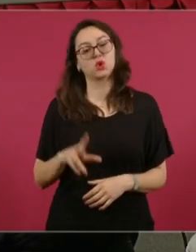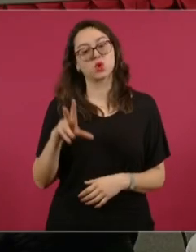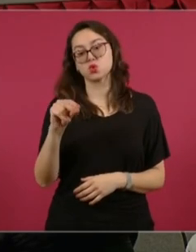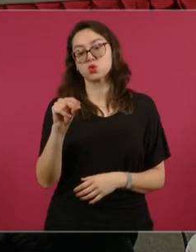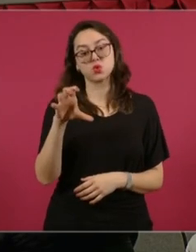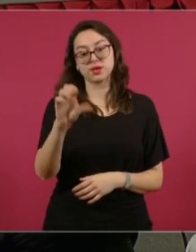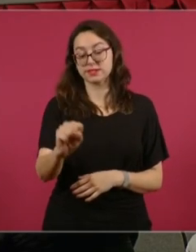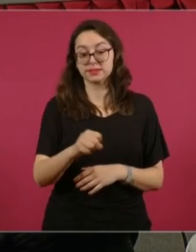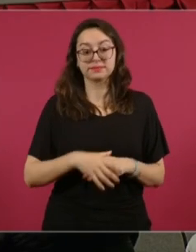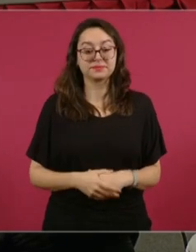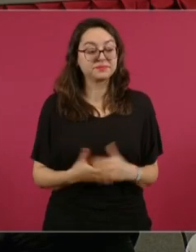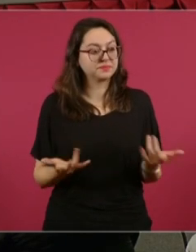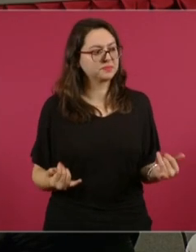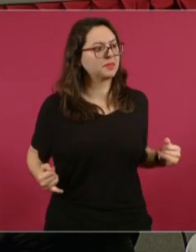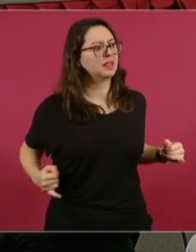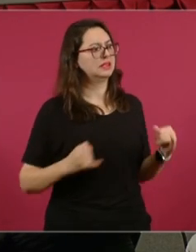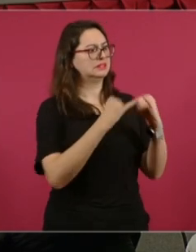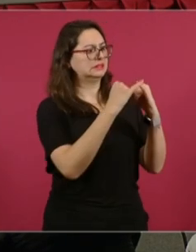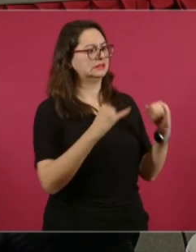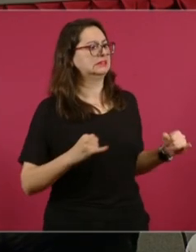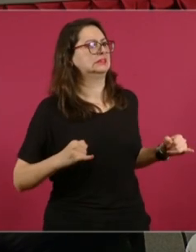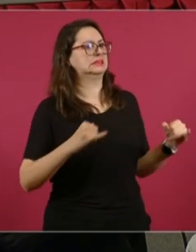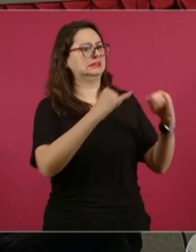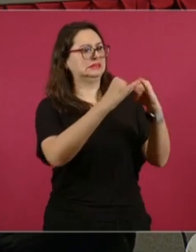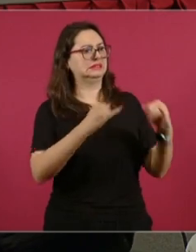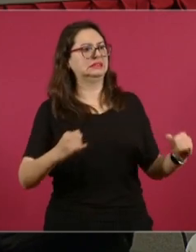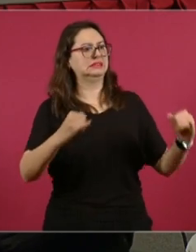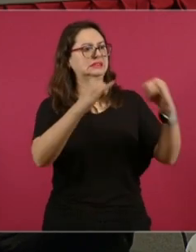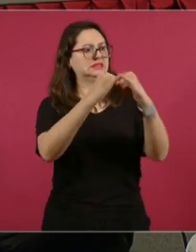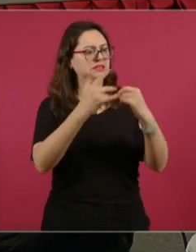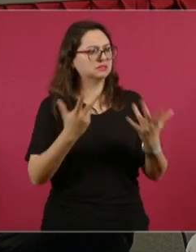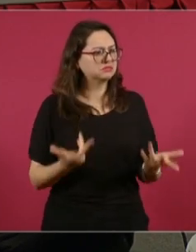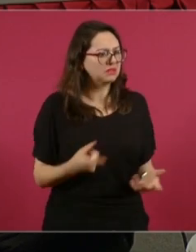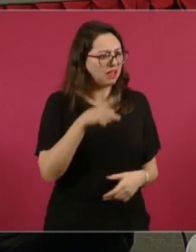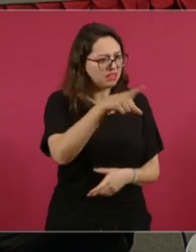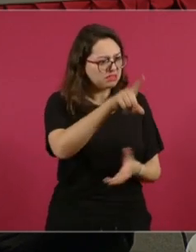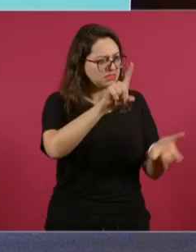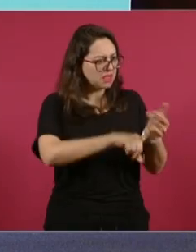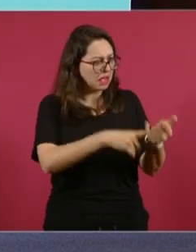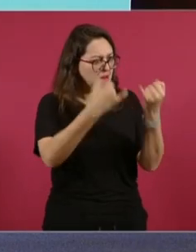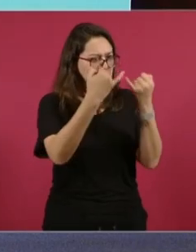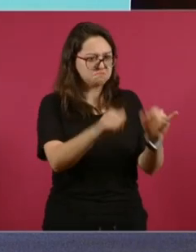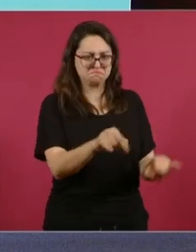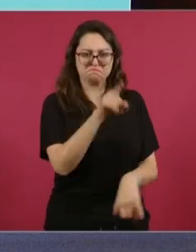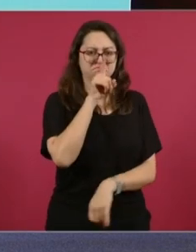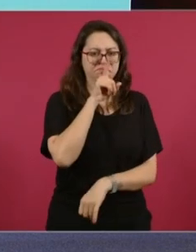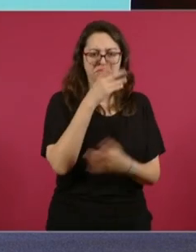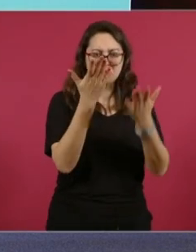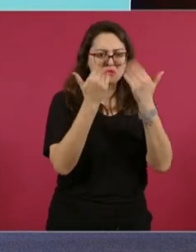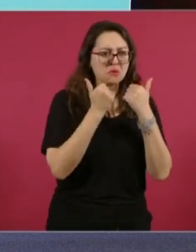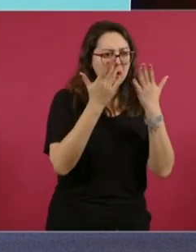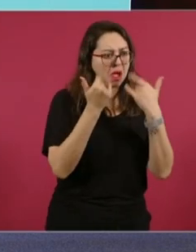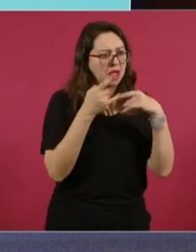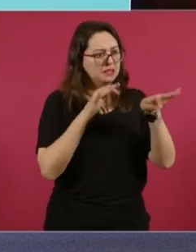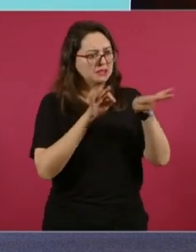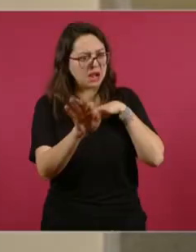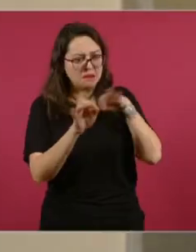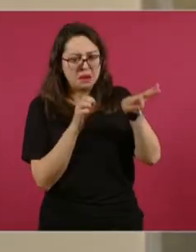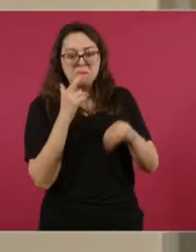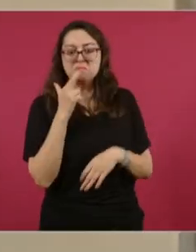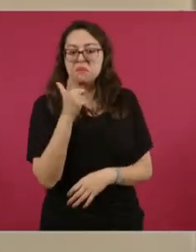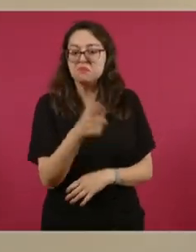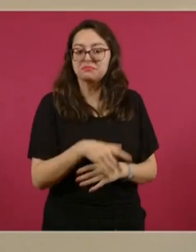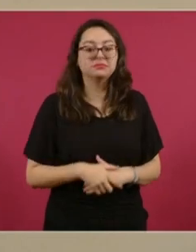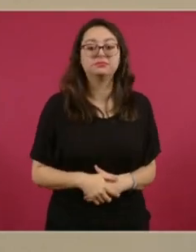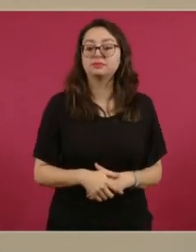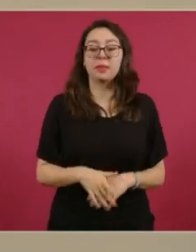sucedió. La creación de estos órganos no ha significado mayor independencia, mejor desempeño, al contrario, ha